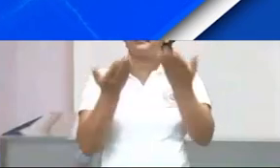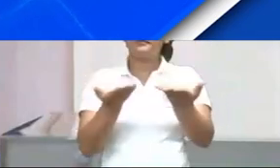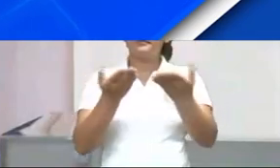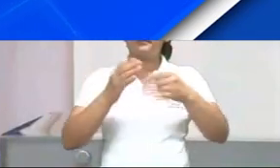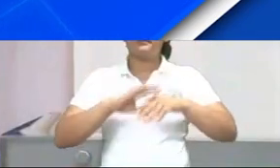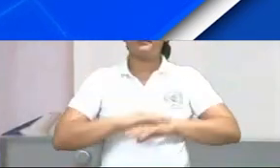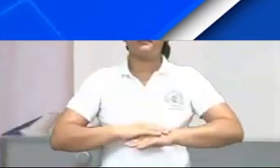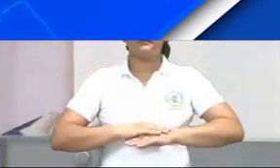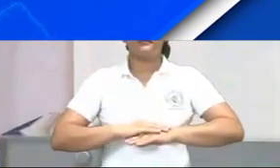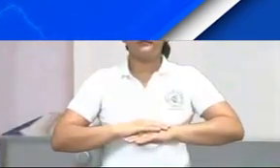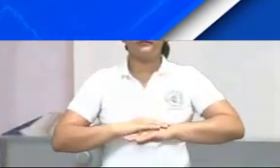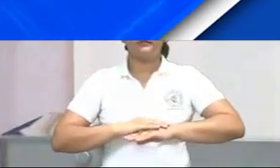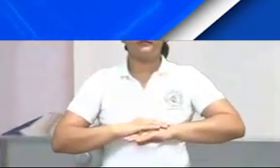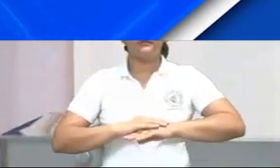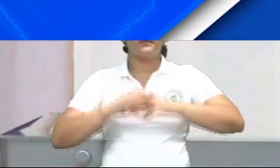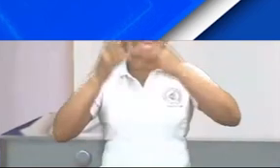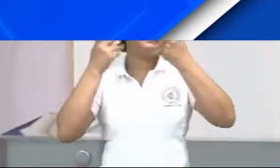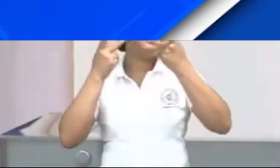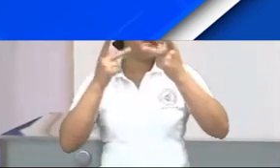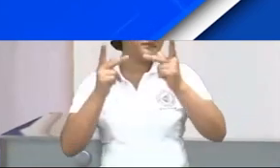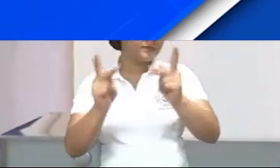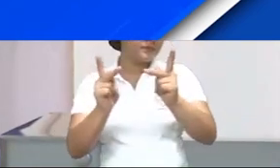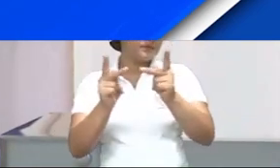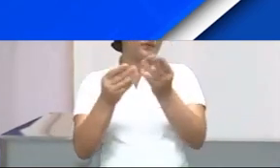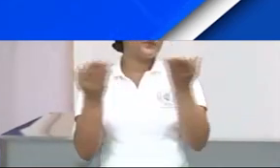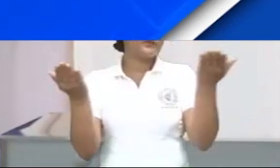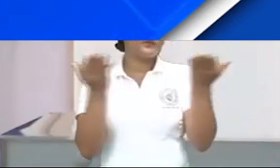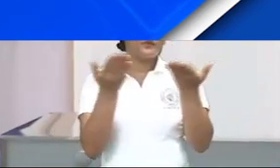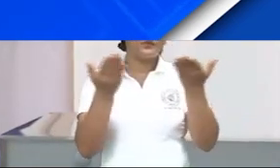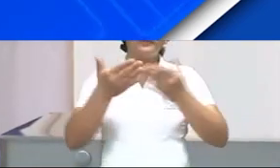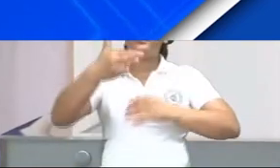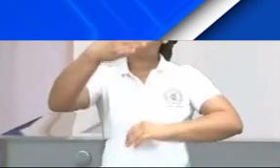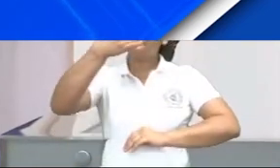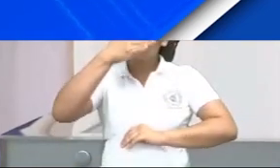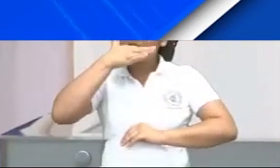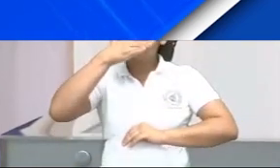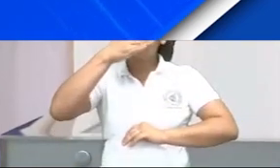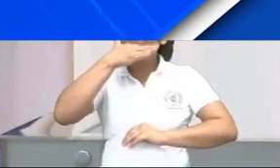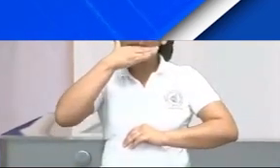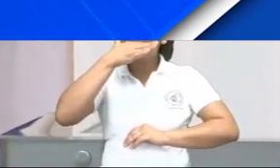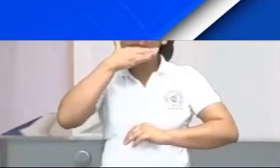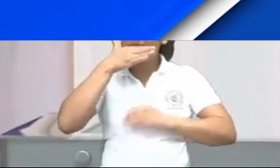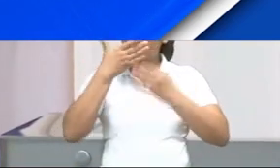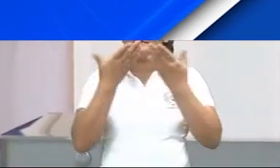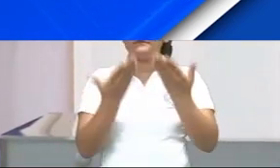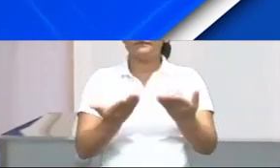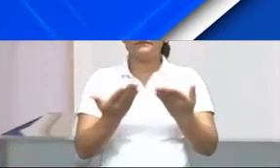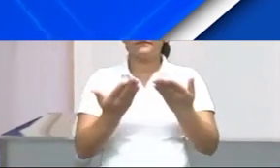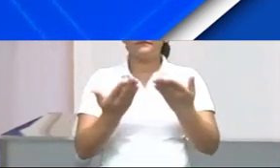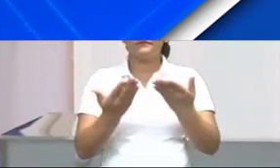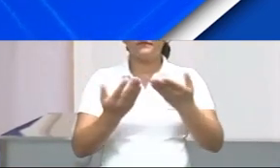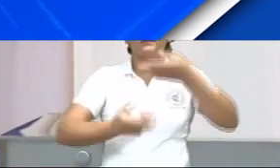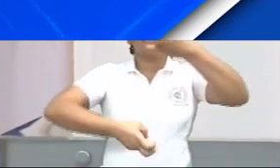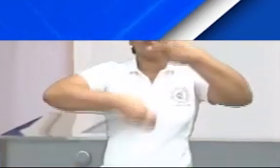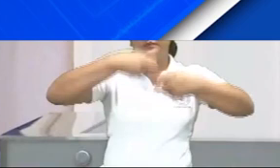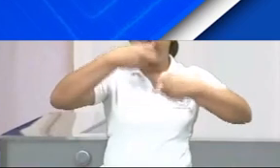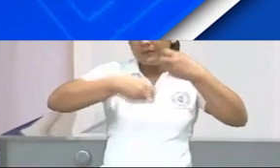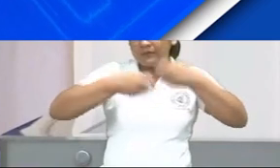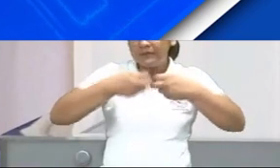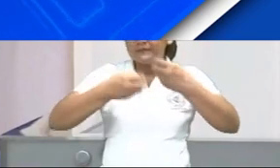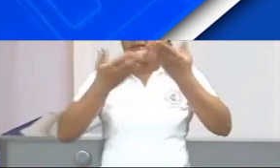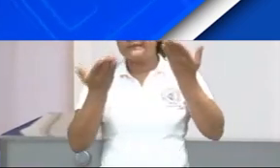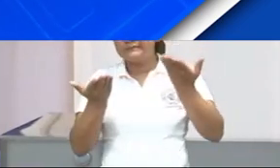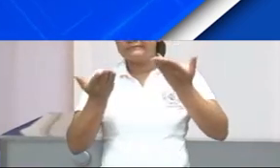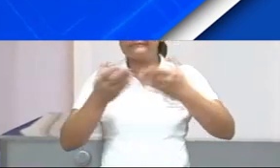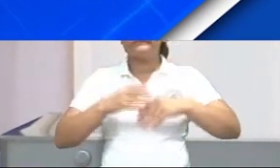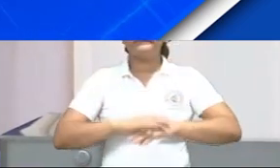ministro de Hacienda y Crédito Público, Iván Acosta, en la que destacó el programa de la lucha contra la pobreza y que se